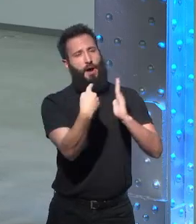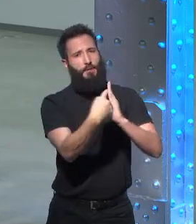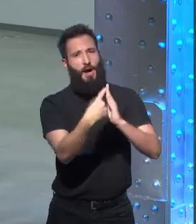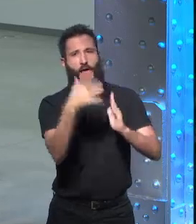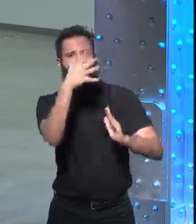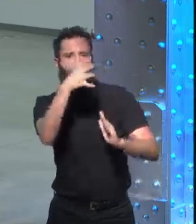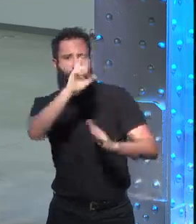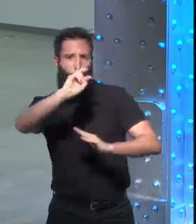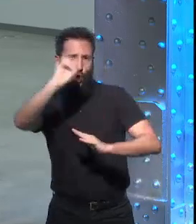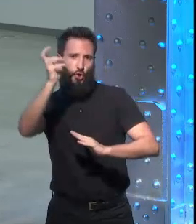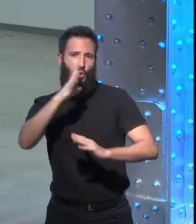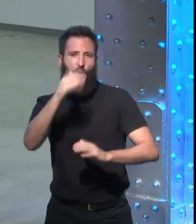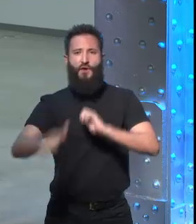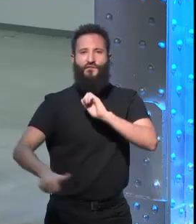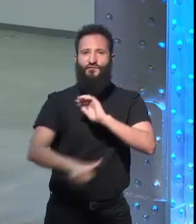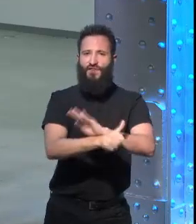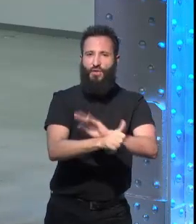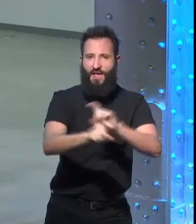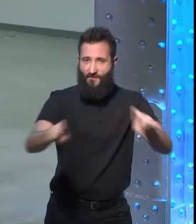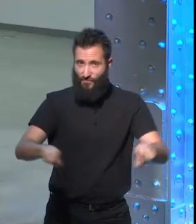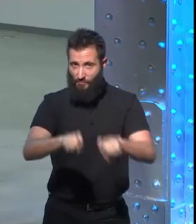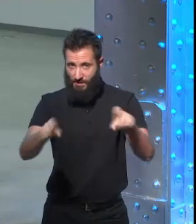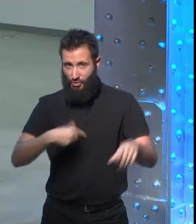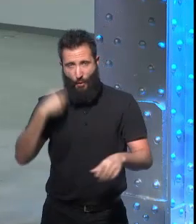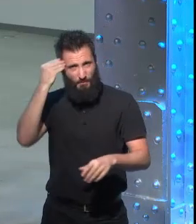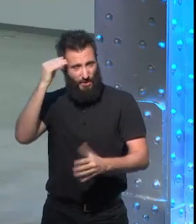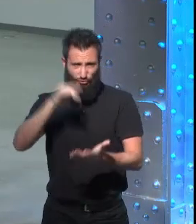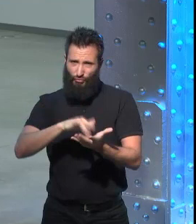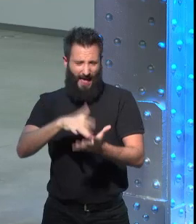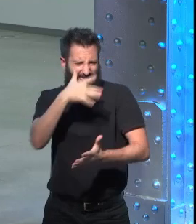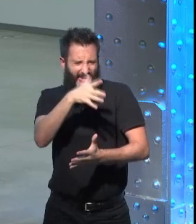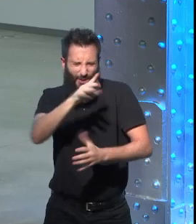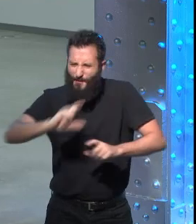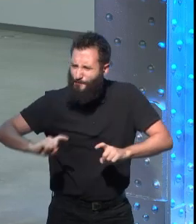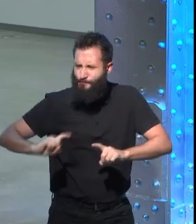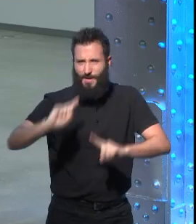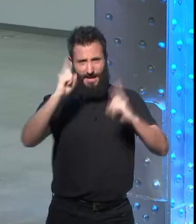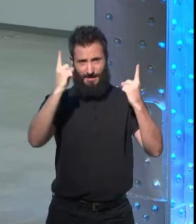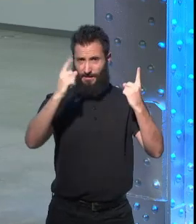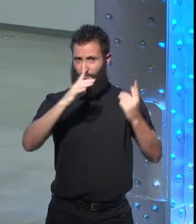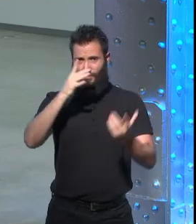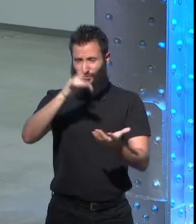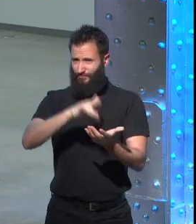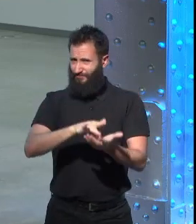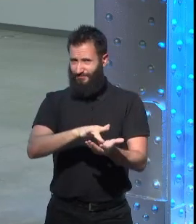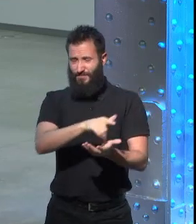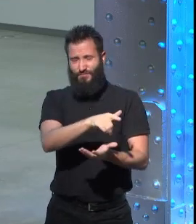tipo de delito, ¿no? El fraude informático, que yo creo que es el gran delito, porque es